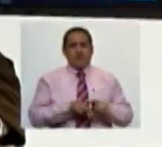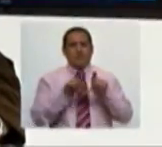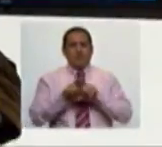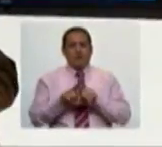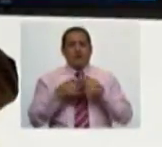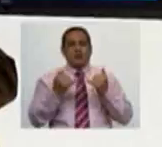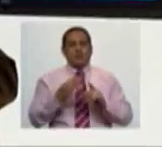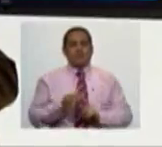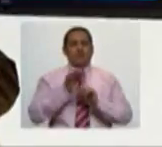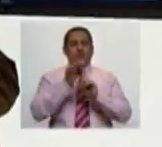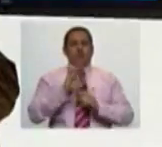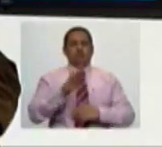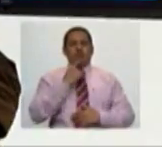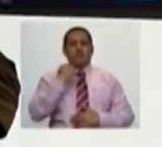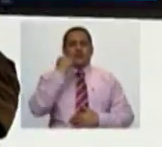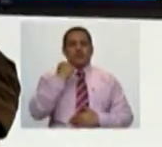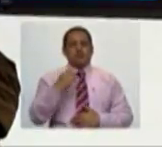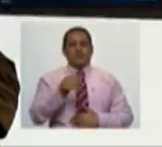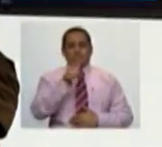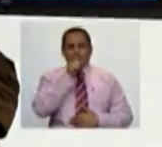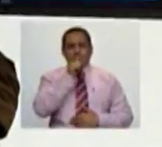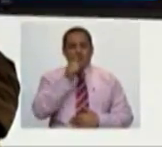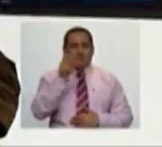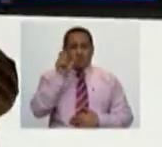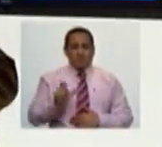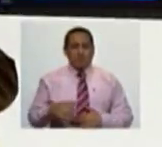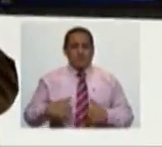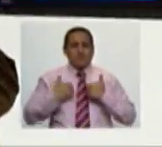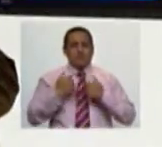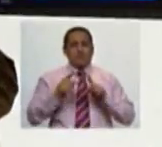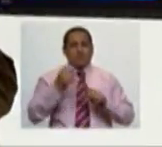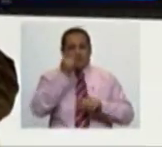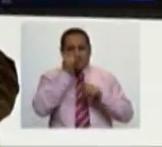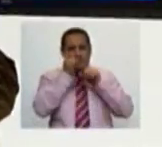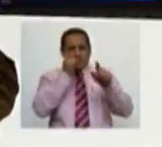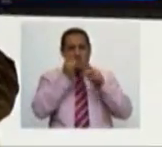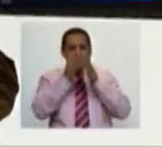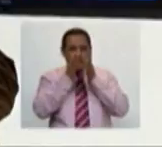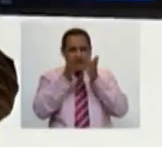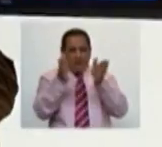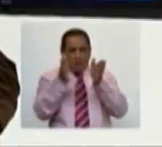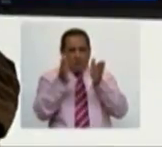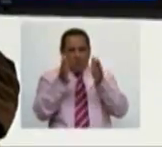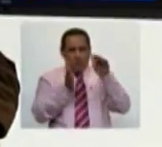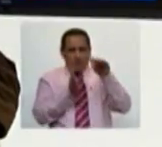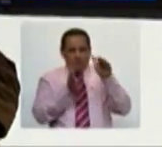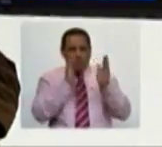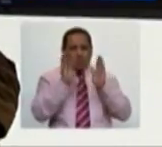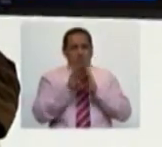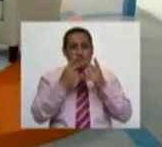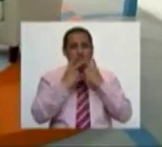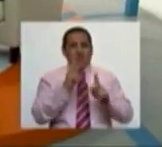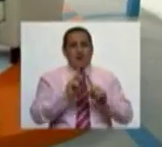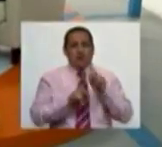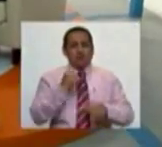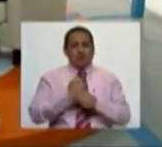directa y por lo tanto prioriza su derecho a la privacidad, pero todos sabemos que las videocámaras tienen ángulos y para poder